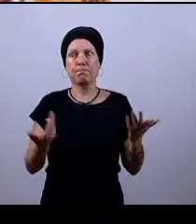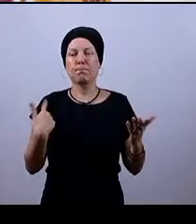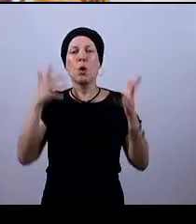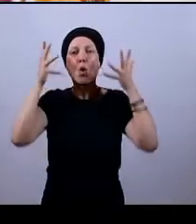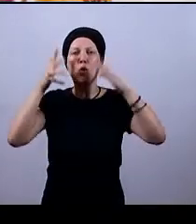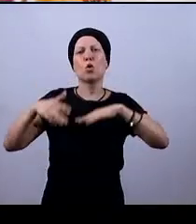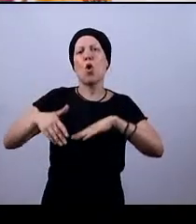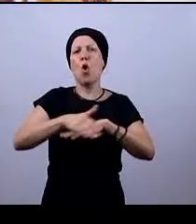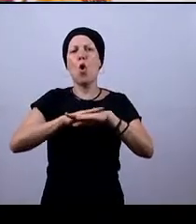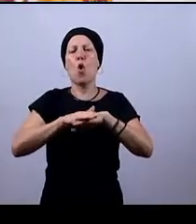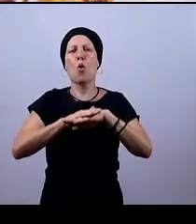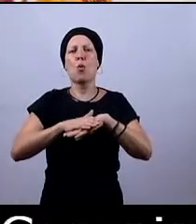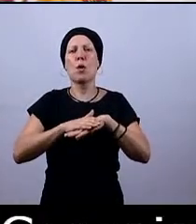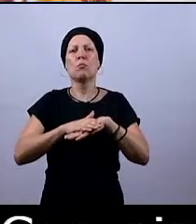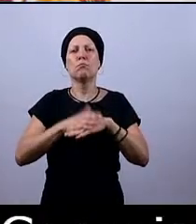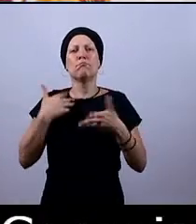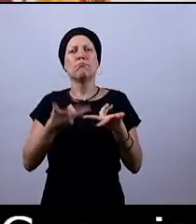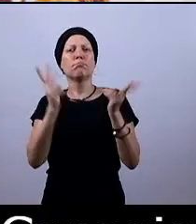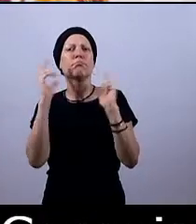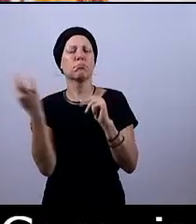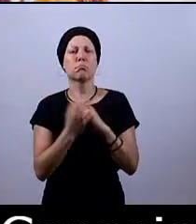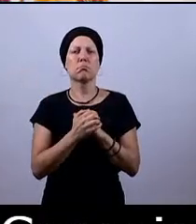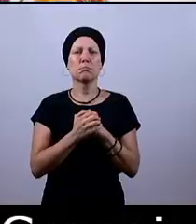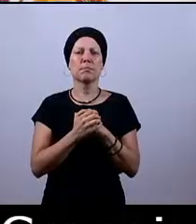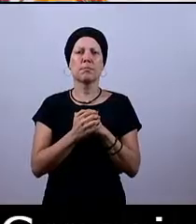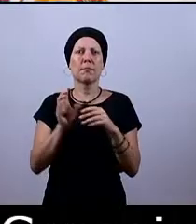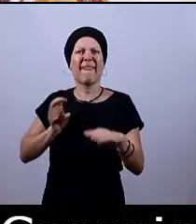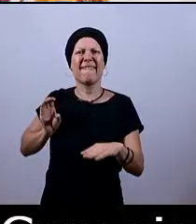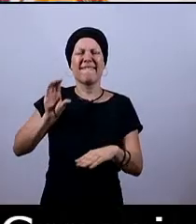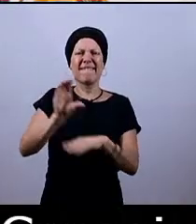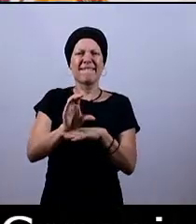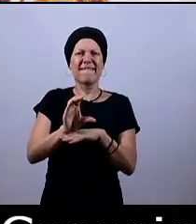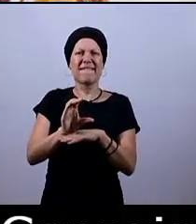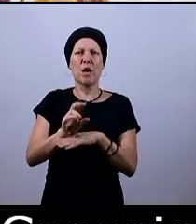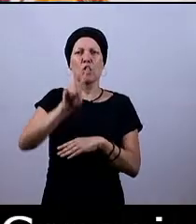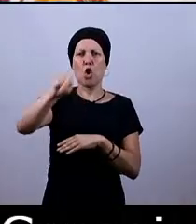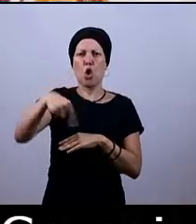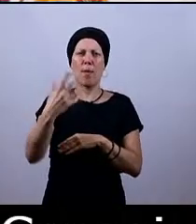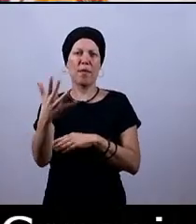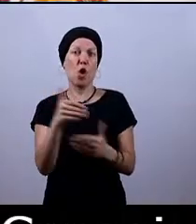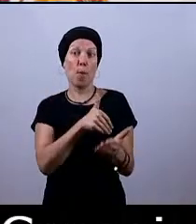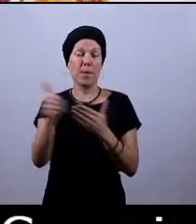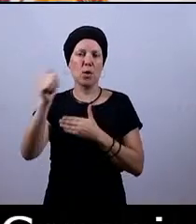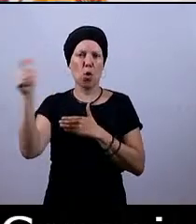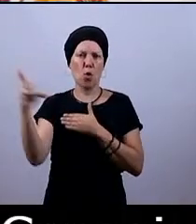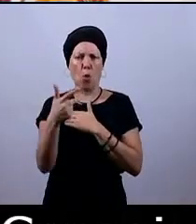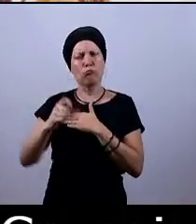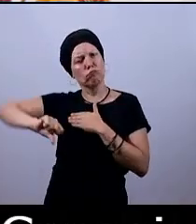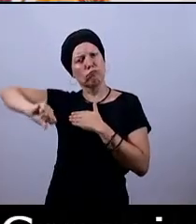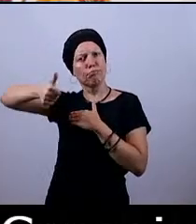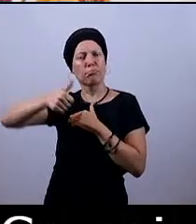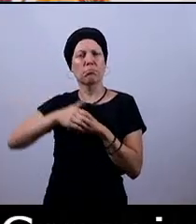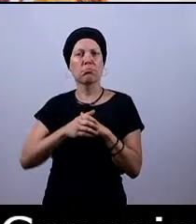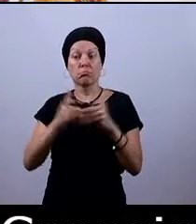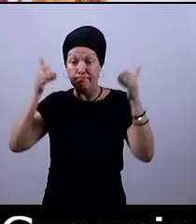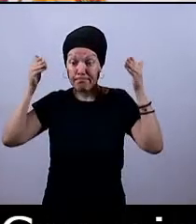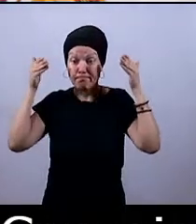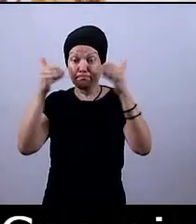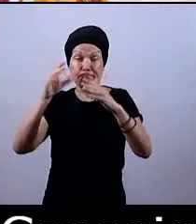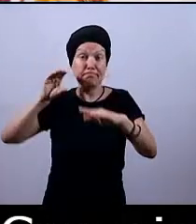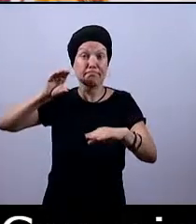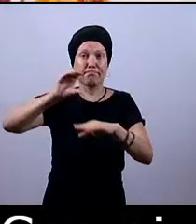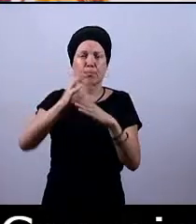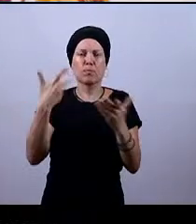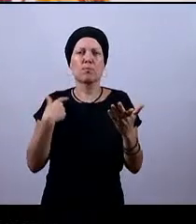de Gobierno ha autorizado una inversión de 2,5 millones de euros destinados a